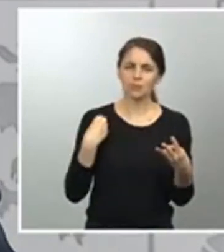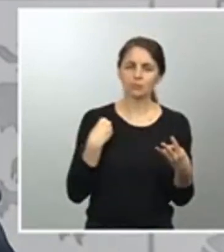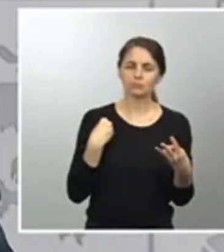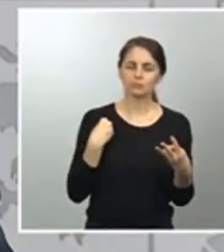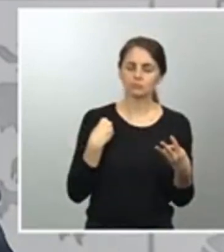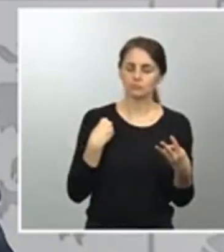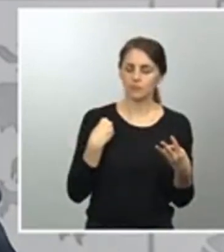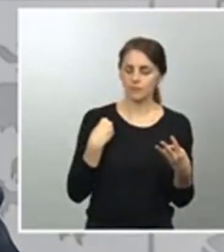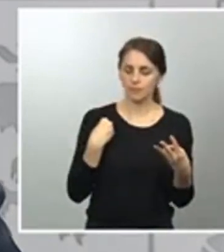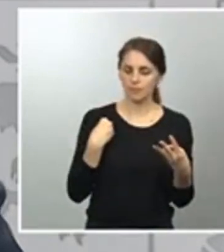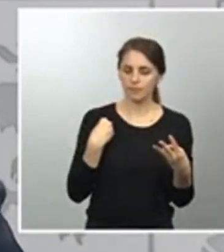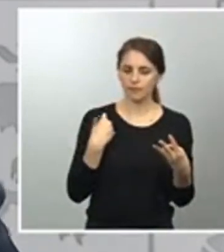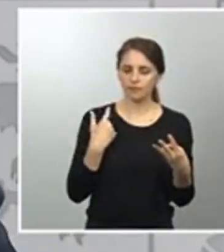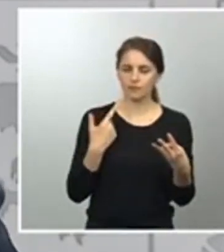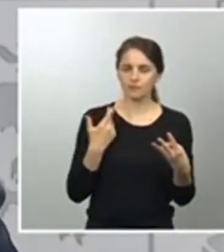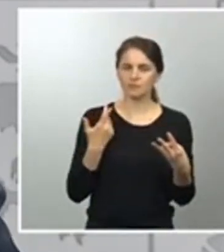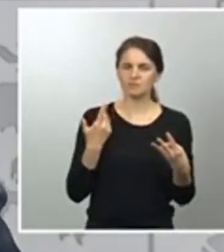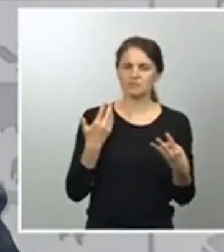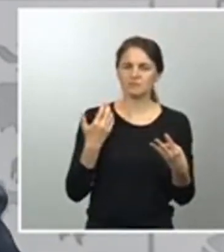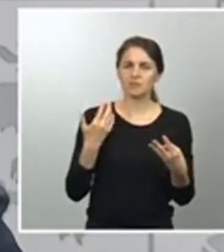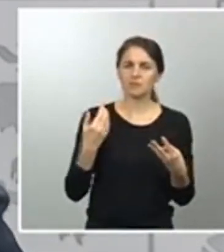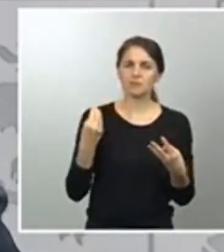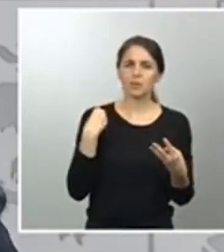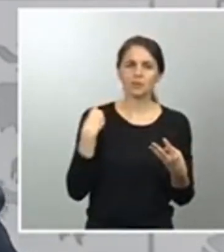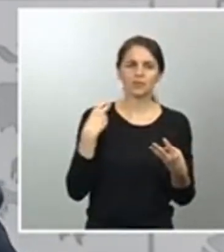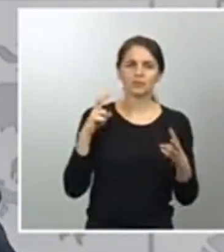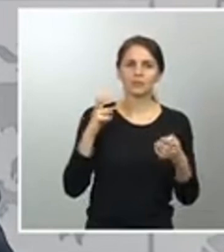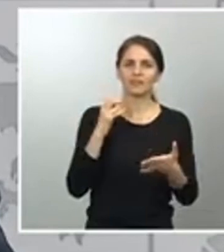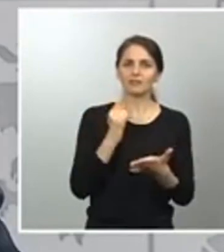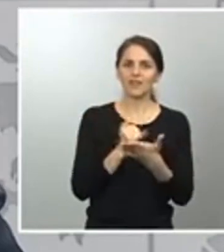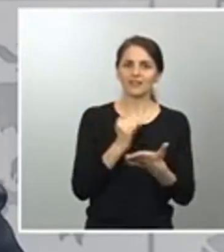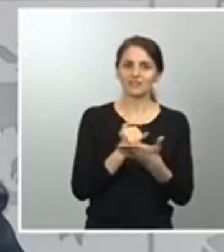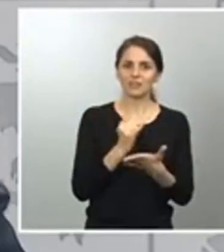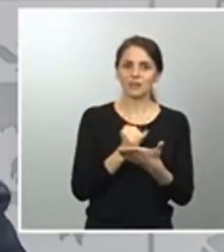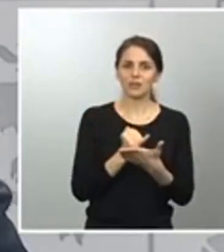sus cuestiones en relación con los test, bueno, yo creo que